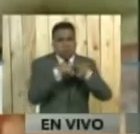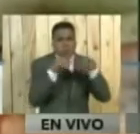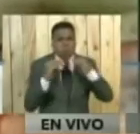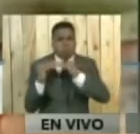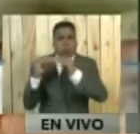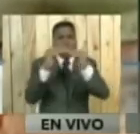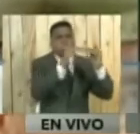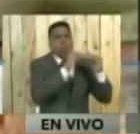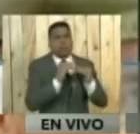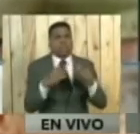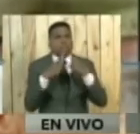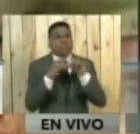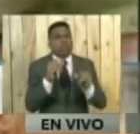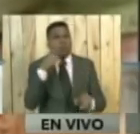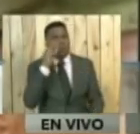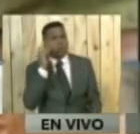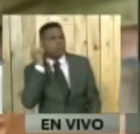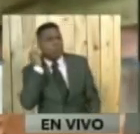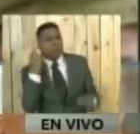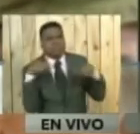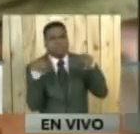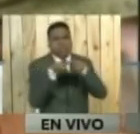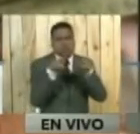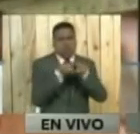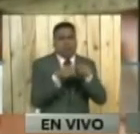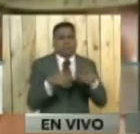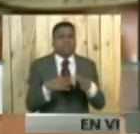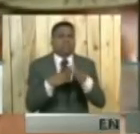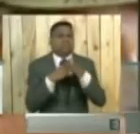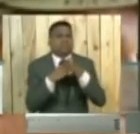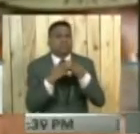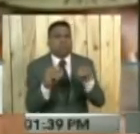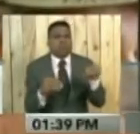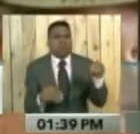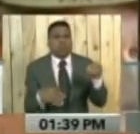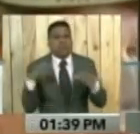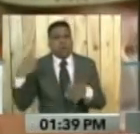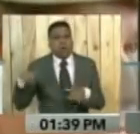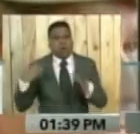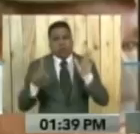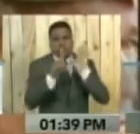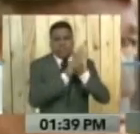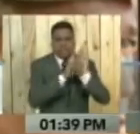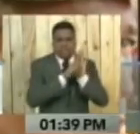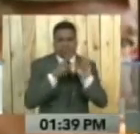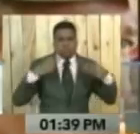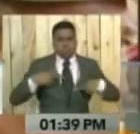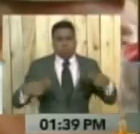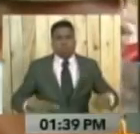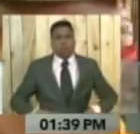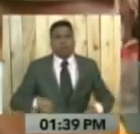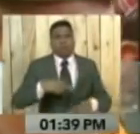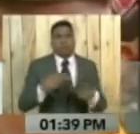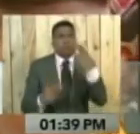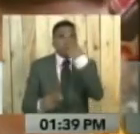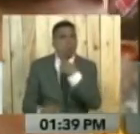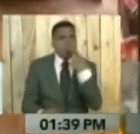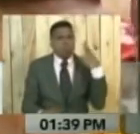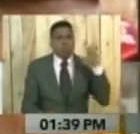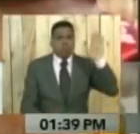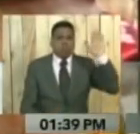y equidad de género y de los derechos humanos. Juro